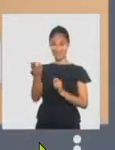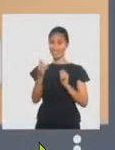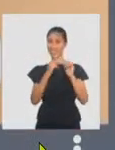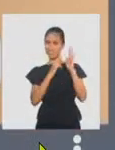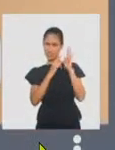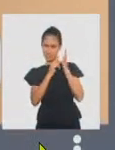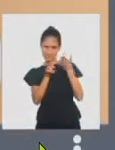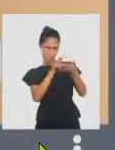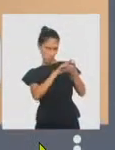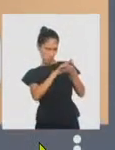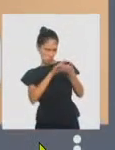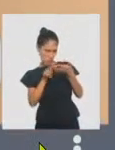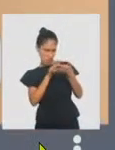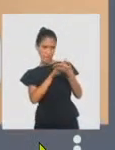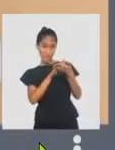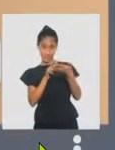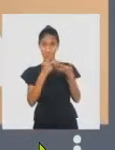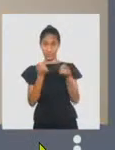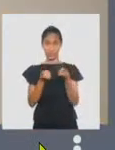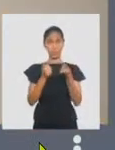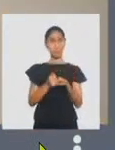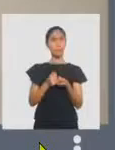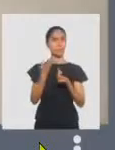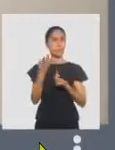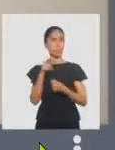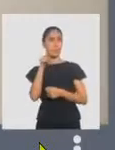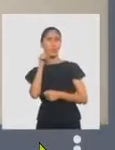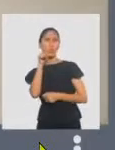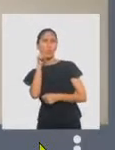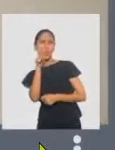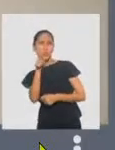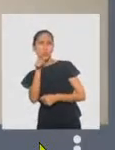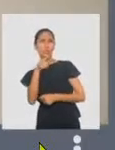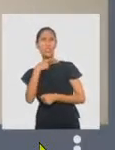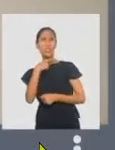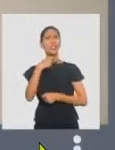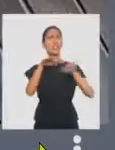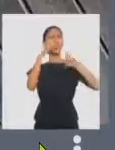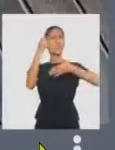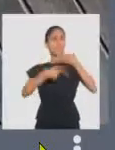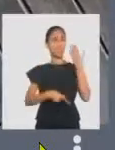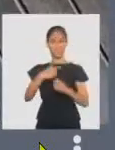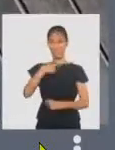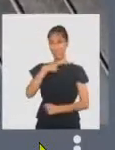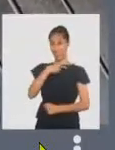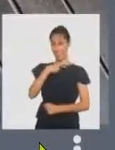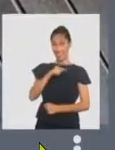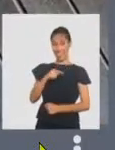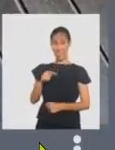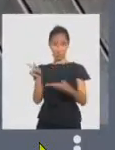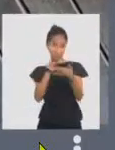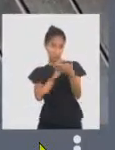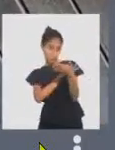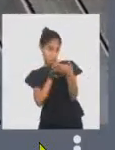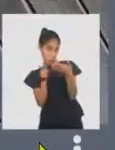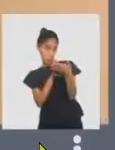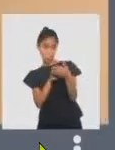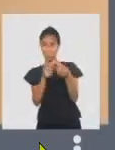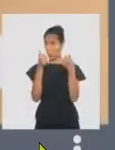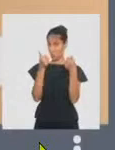Let's watch and read. What do you like doing? I like